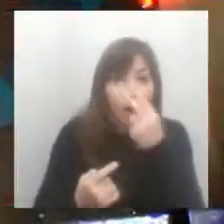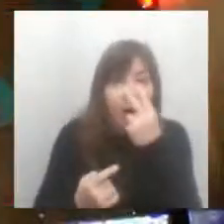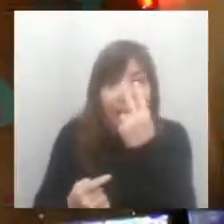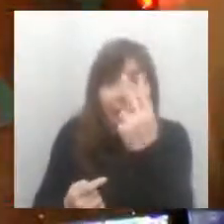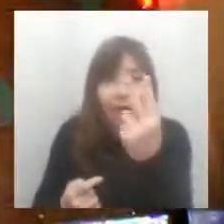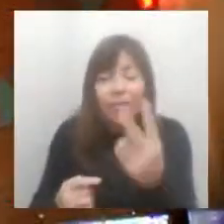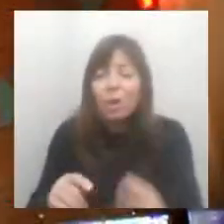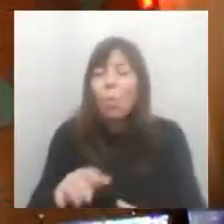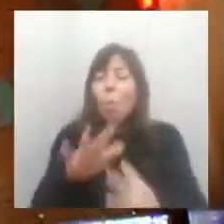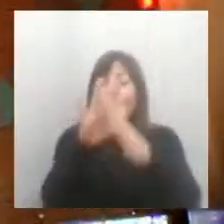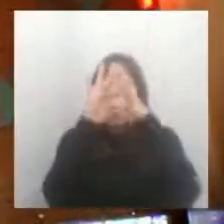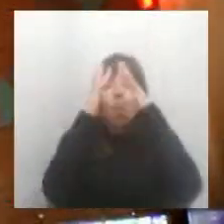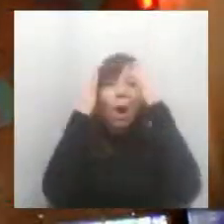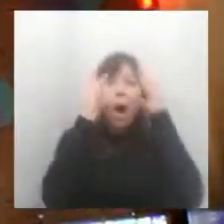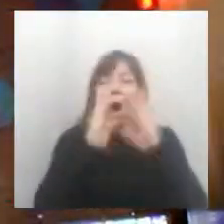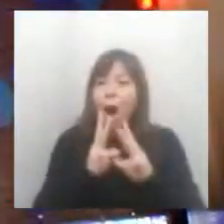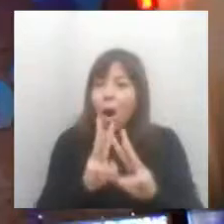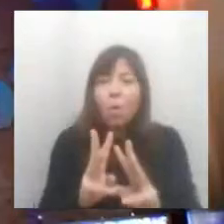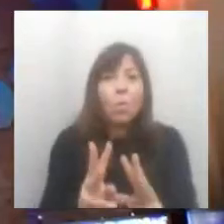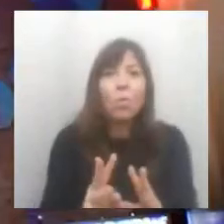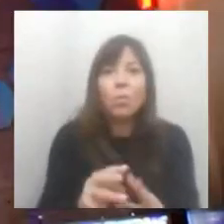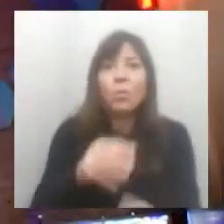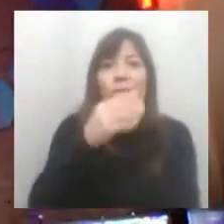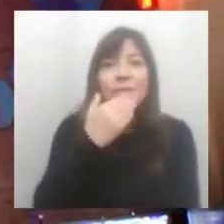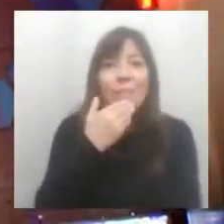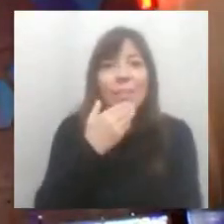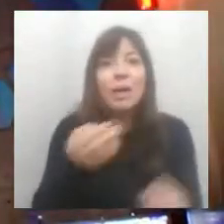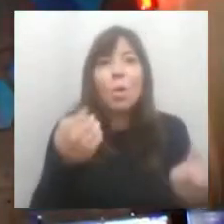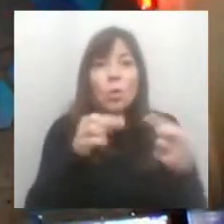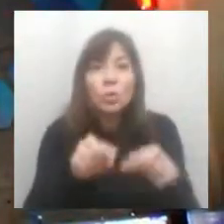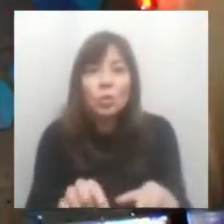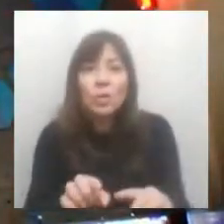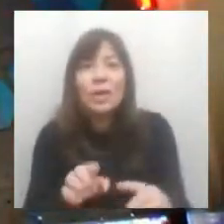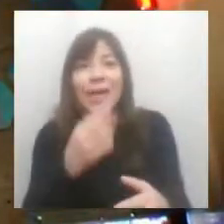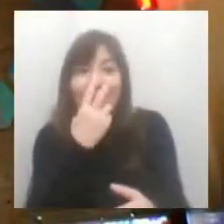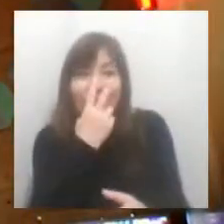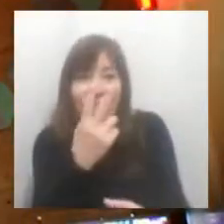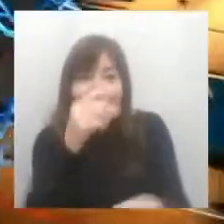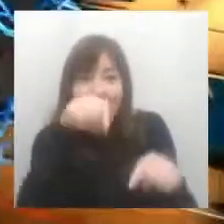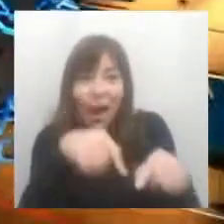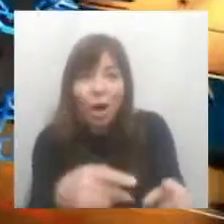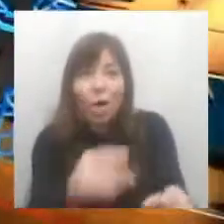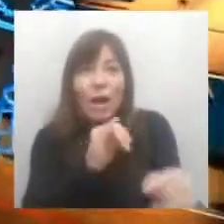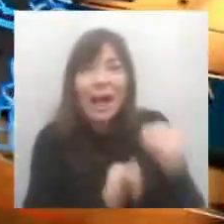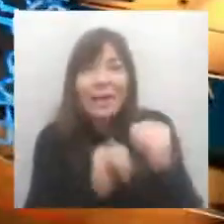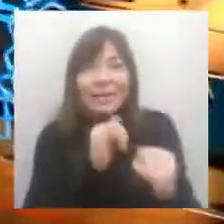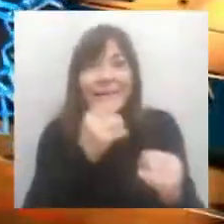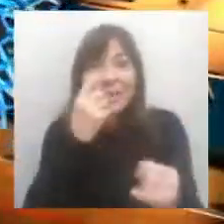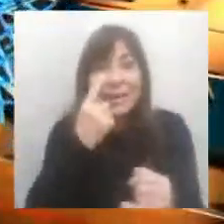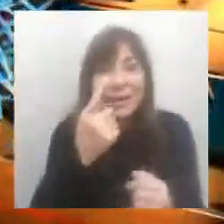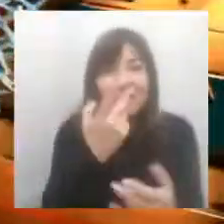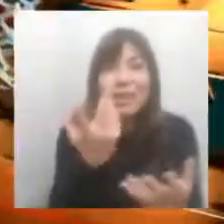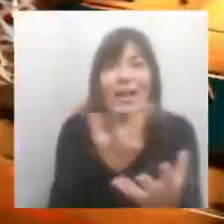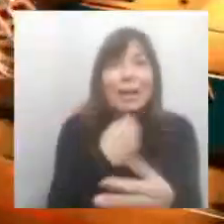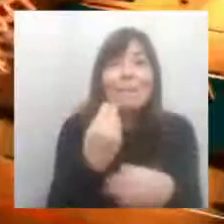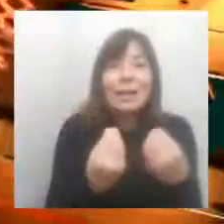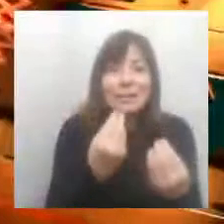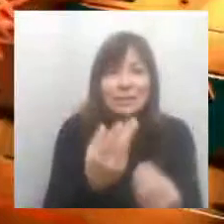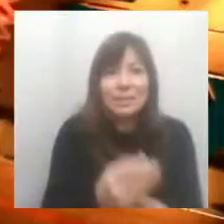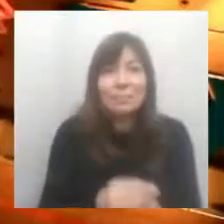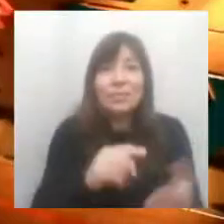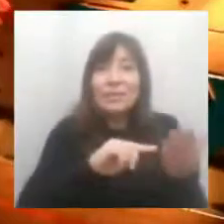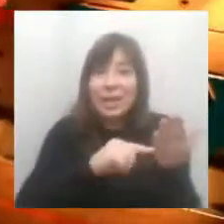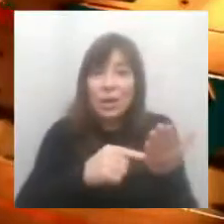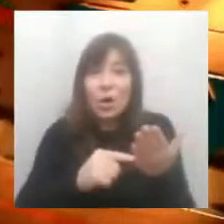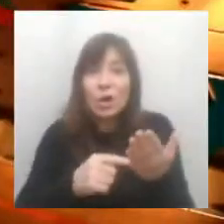obviamente queda maravillado, pero también tienen la oportunidad de verlas ahora a través del formato virtual y disfrutar lo que pasa con ellas. La tecnología también